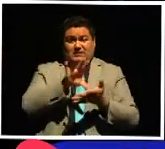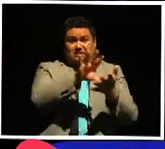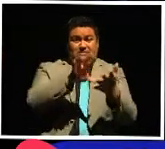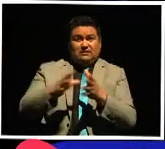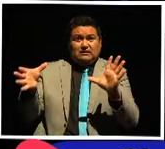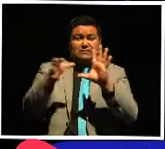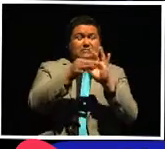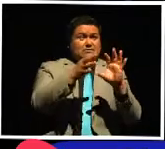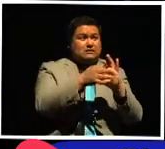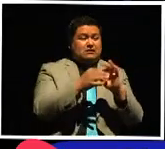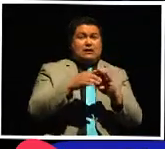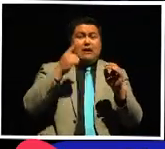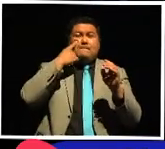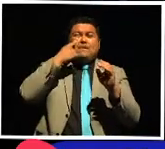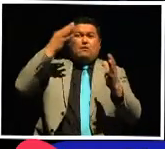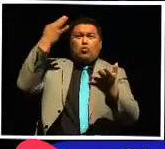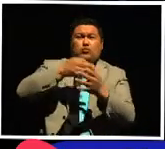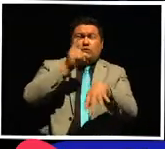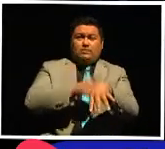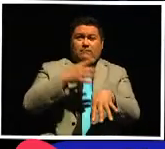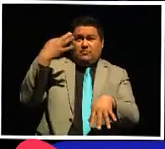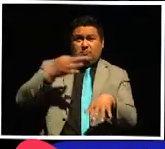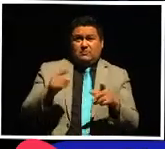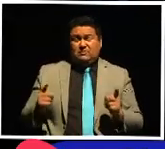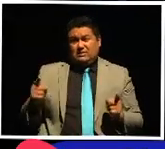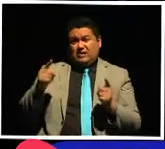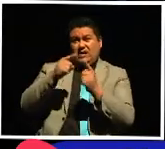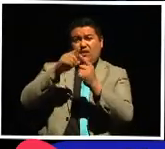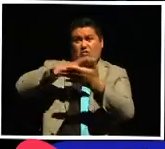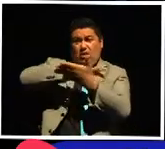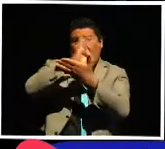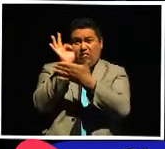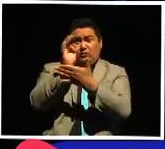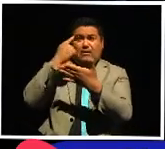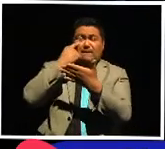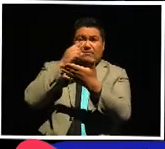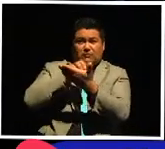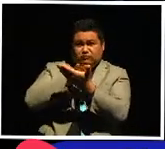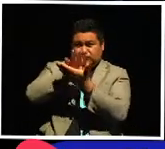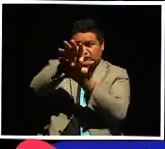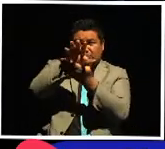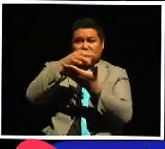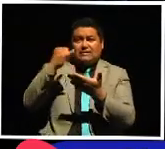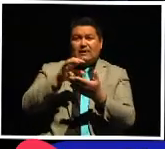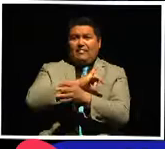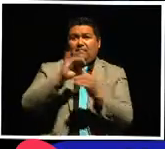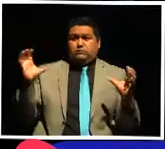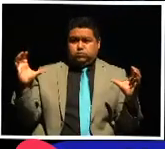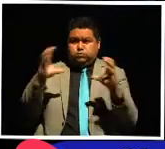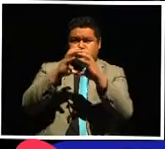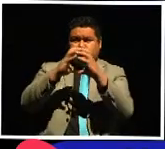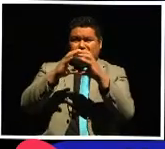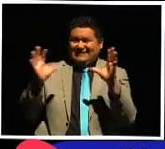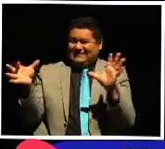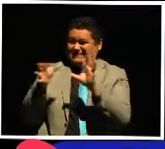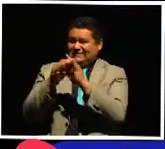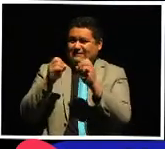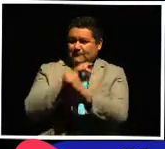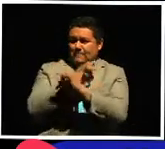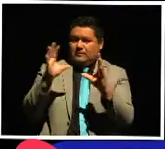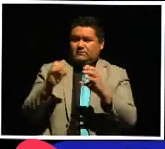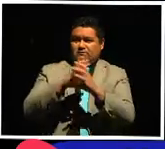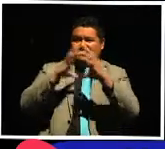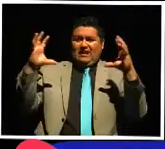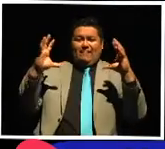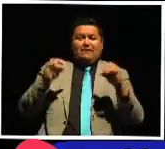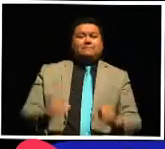todos se miran el mismo astro en el mismo momento, se graban los datos en discos, se combinan los datos más tarde y se hace un telescopio virtual. Y este telescopio